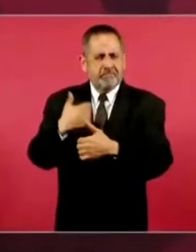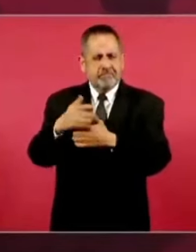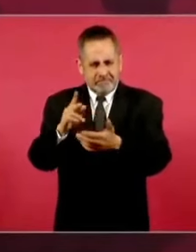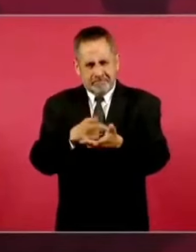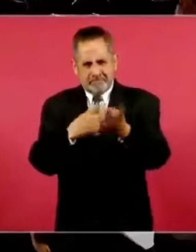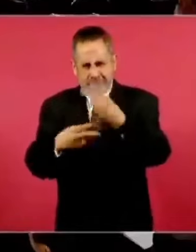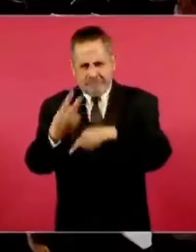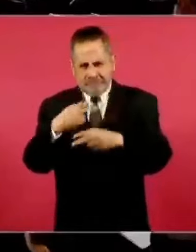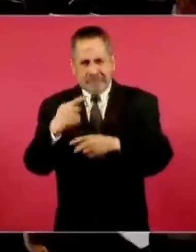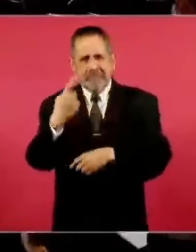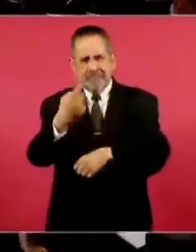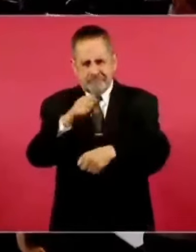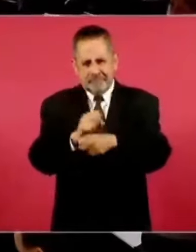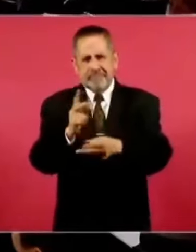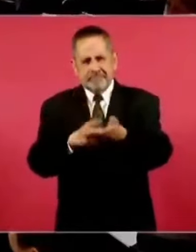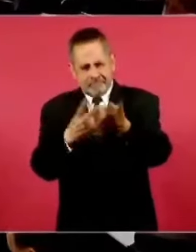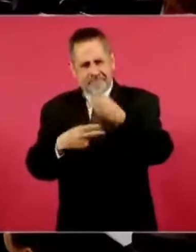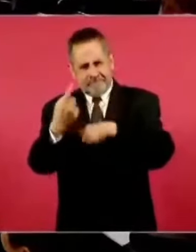Regresa la semana que viene.